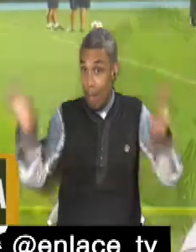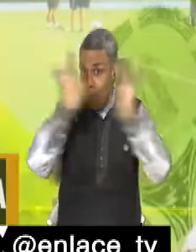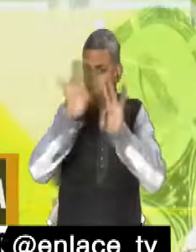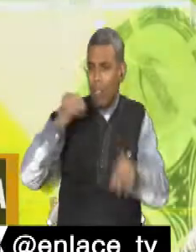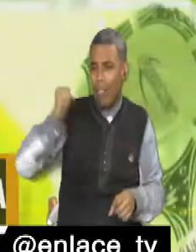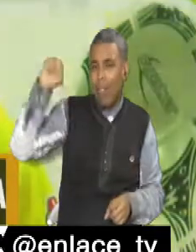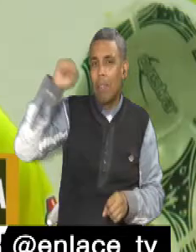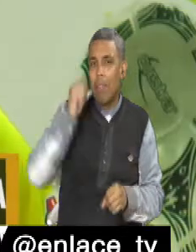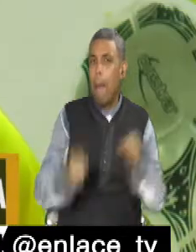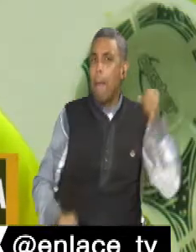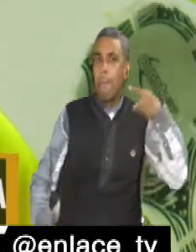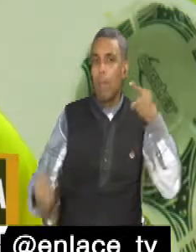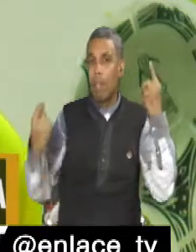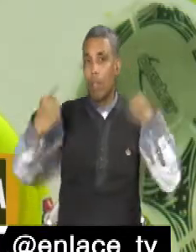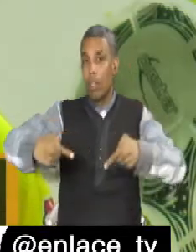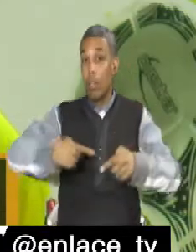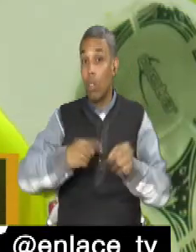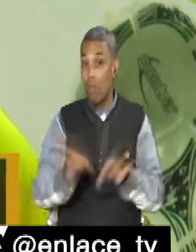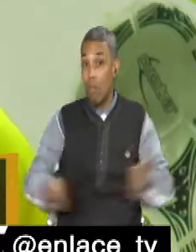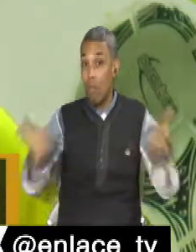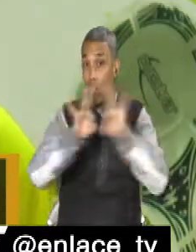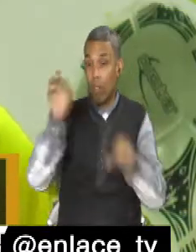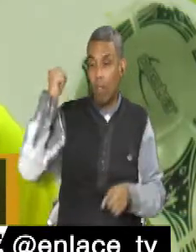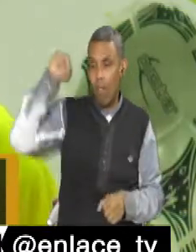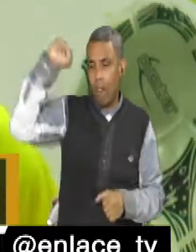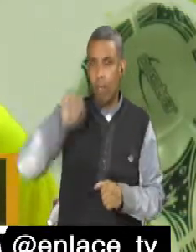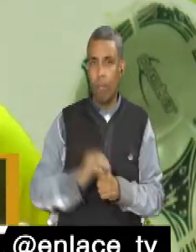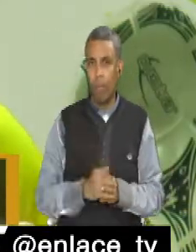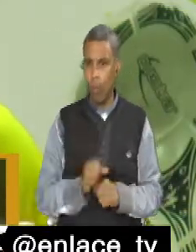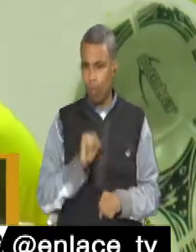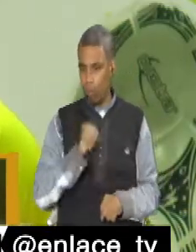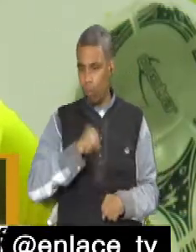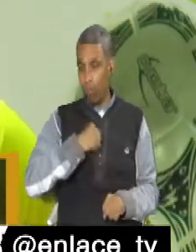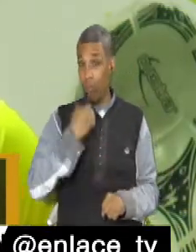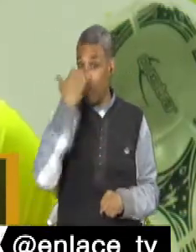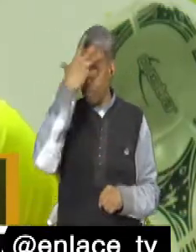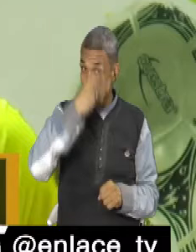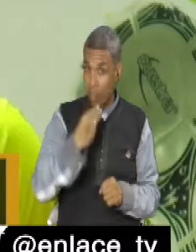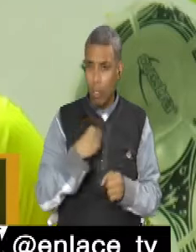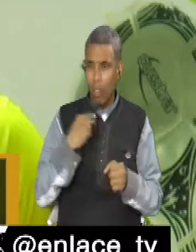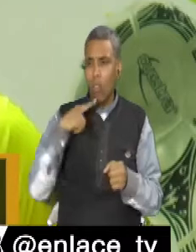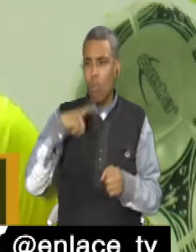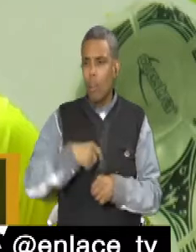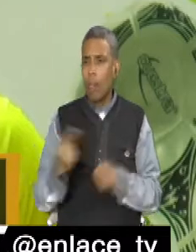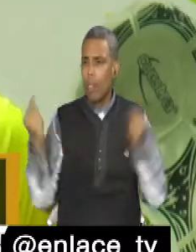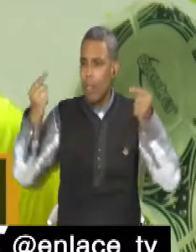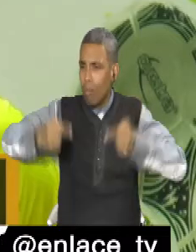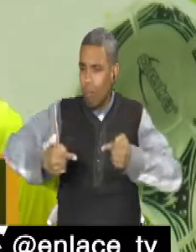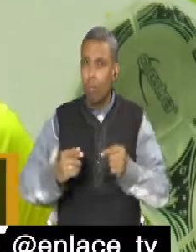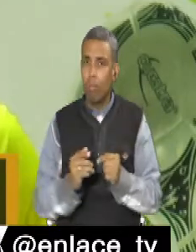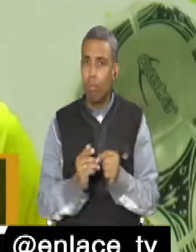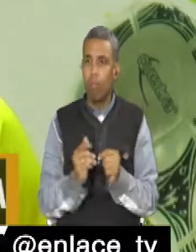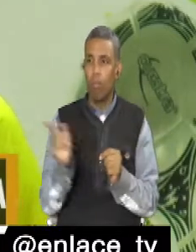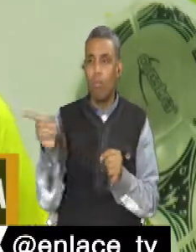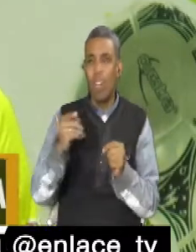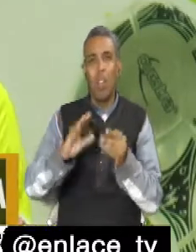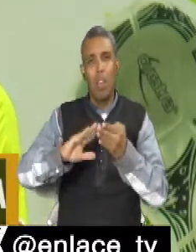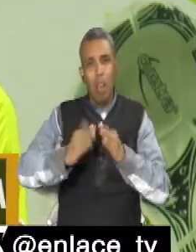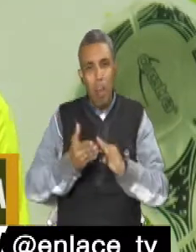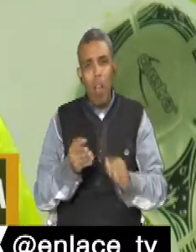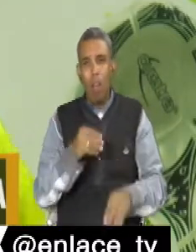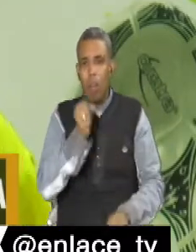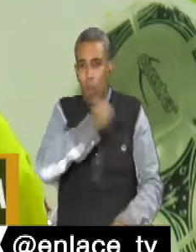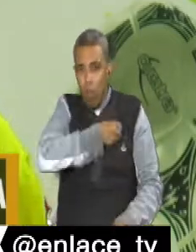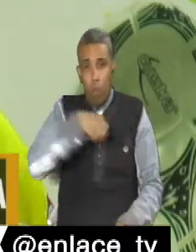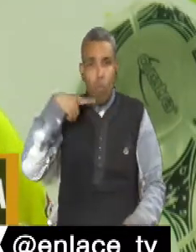para lo que se viene. Sí, creo que es muy bonito para nosotros, un clásico y para la gente también que está esperando que le ganemos a Bucaramanga